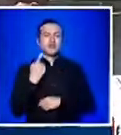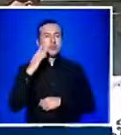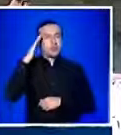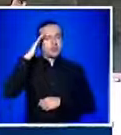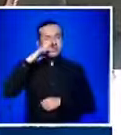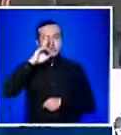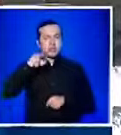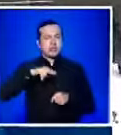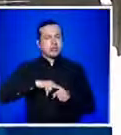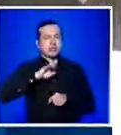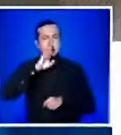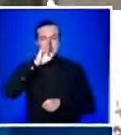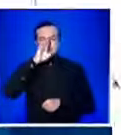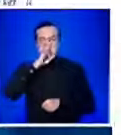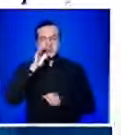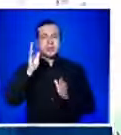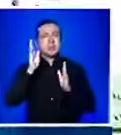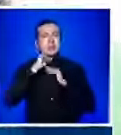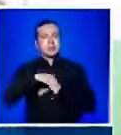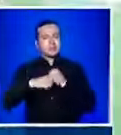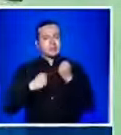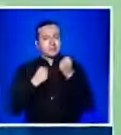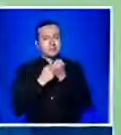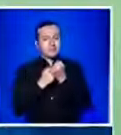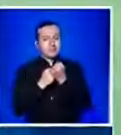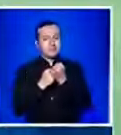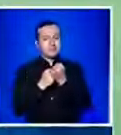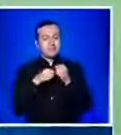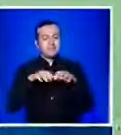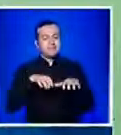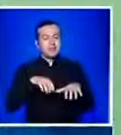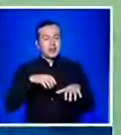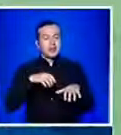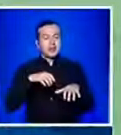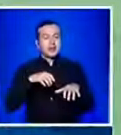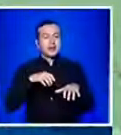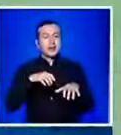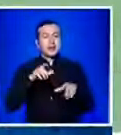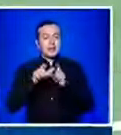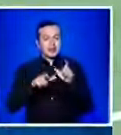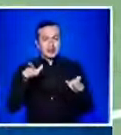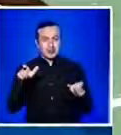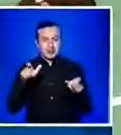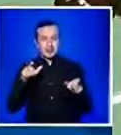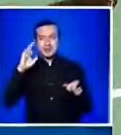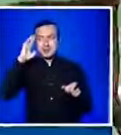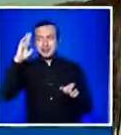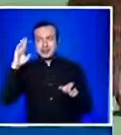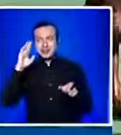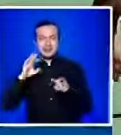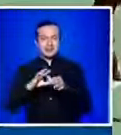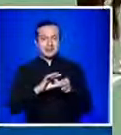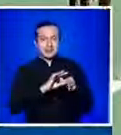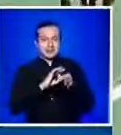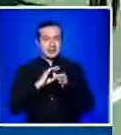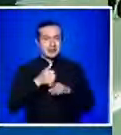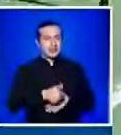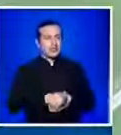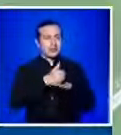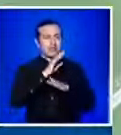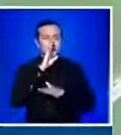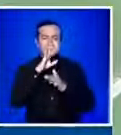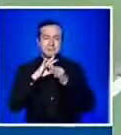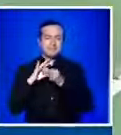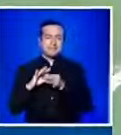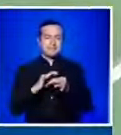Nacional siempre es acrecentar el vínculo que debe existir entre nuestra ciudadanía, nuestra Policía Nacional y nuestras autoridades para que exista